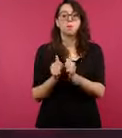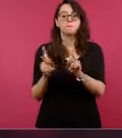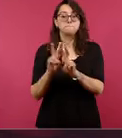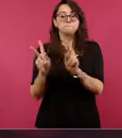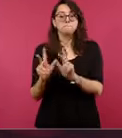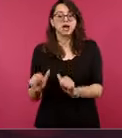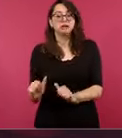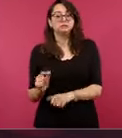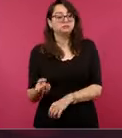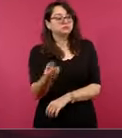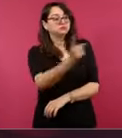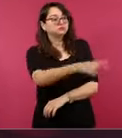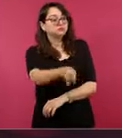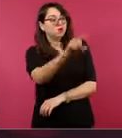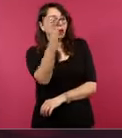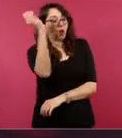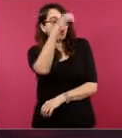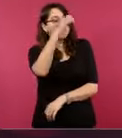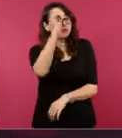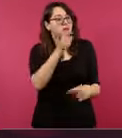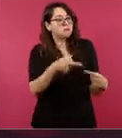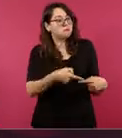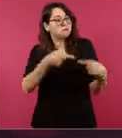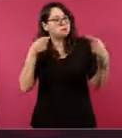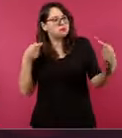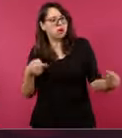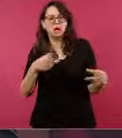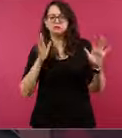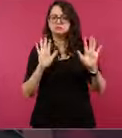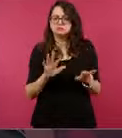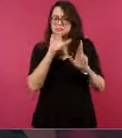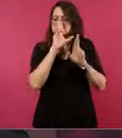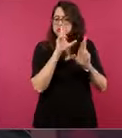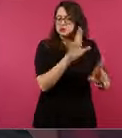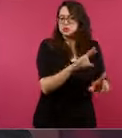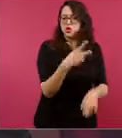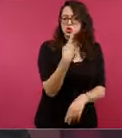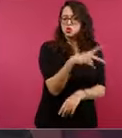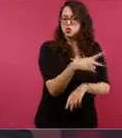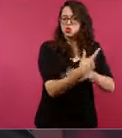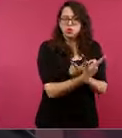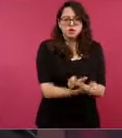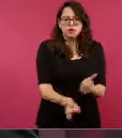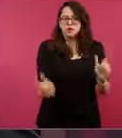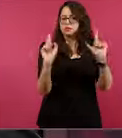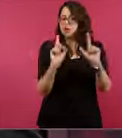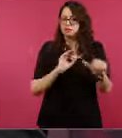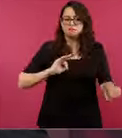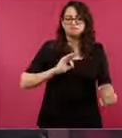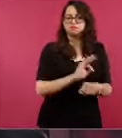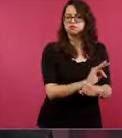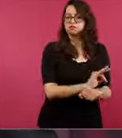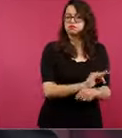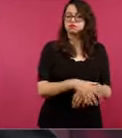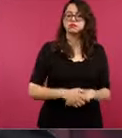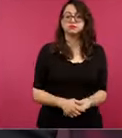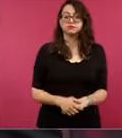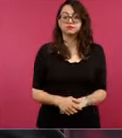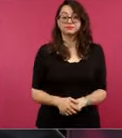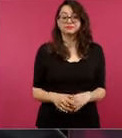libertades. Y esto ha llevado también a los